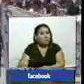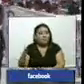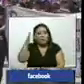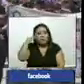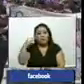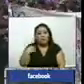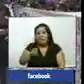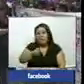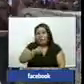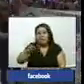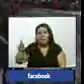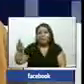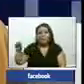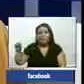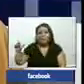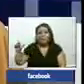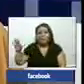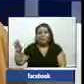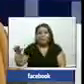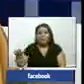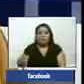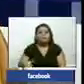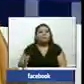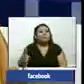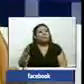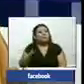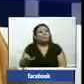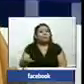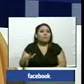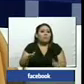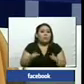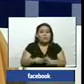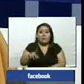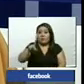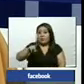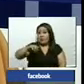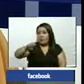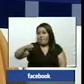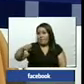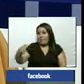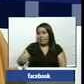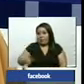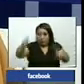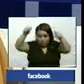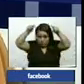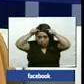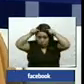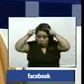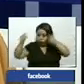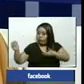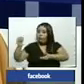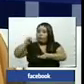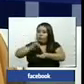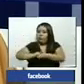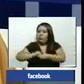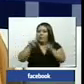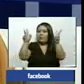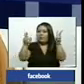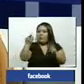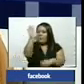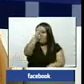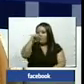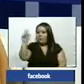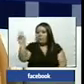Rosalba Ruiz, Associated Press. Y aproximadamente 10.000 enfermeros se unieron a los gremios venezolanos que se han ido